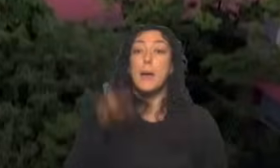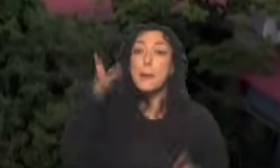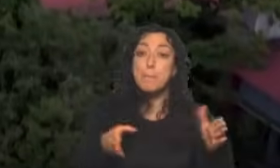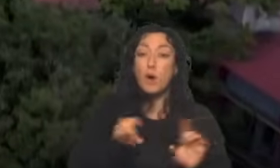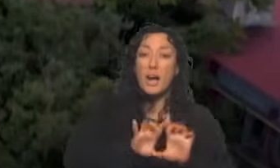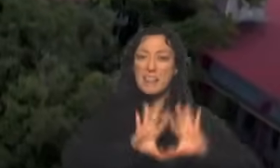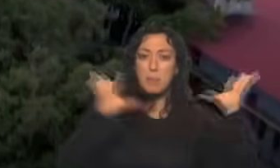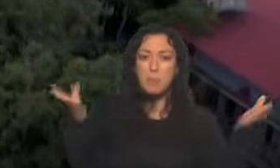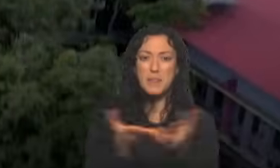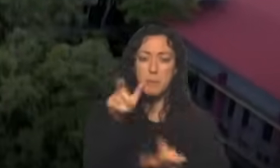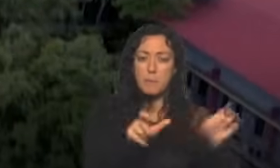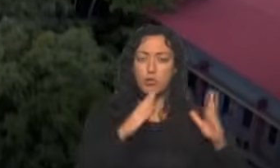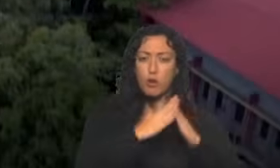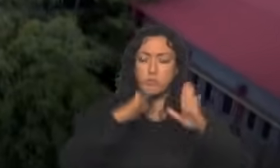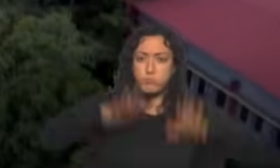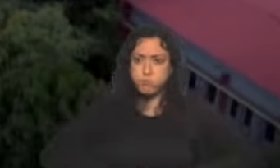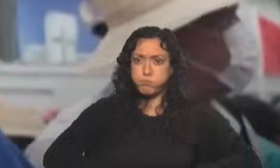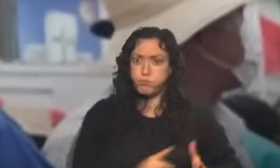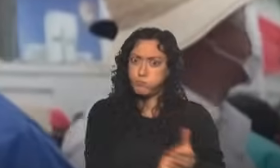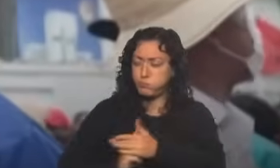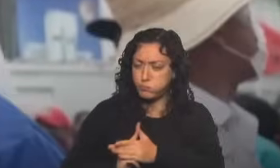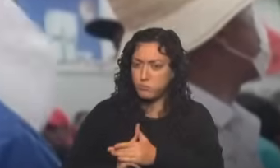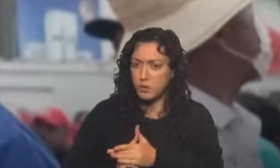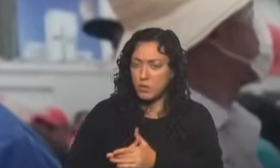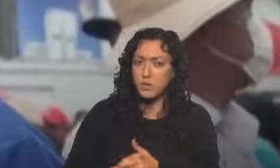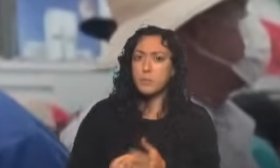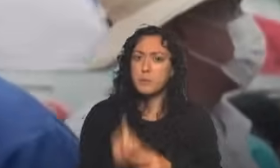un severo confinamiento y su primera recesión en décadas.